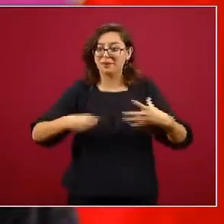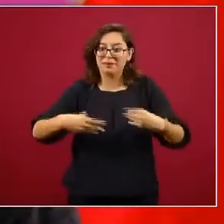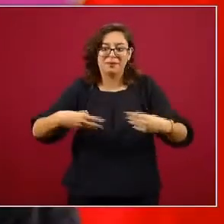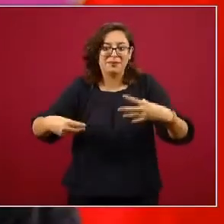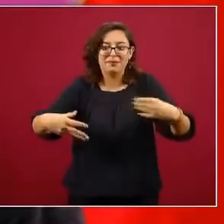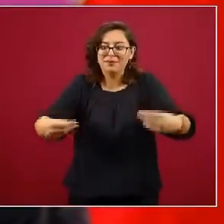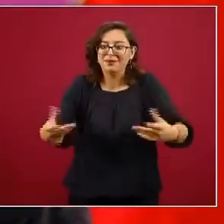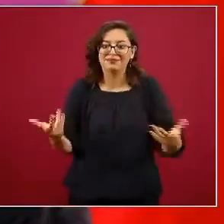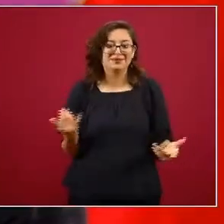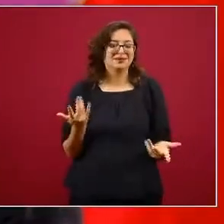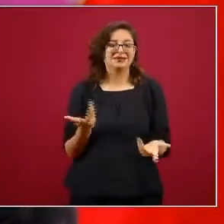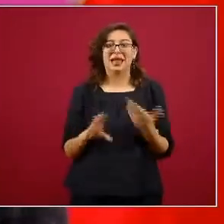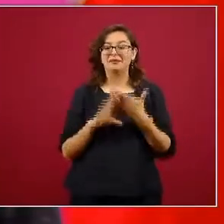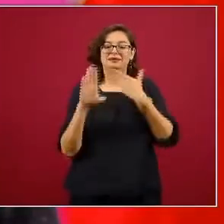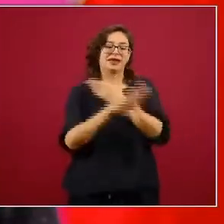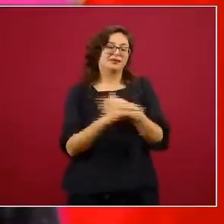irremediable